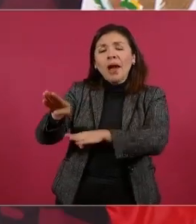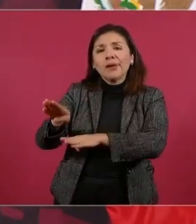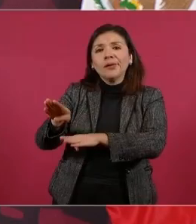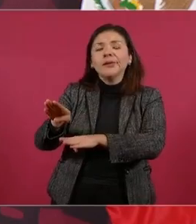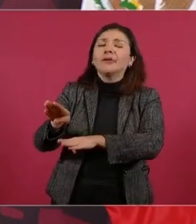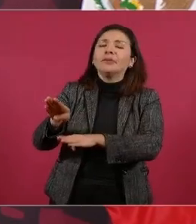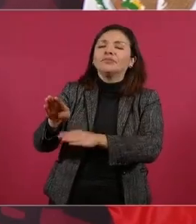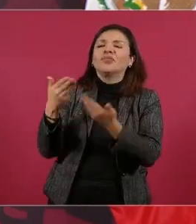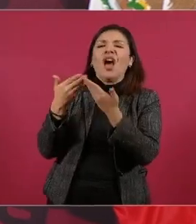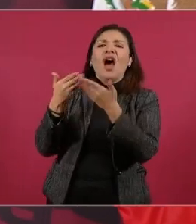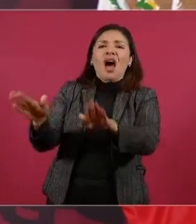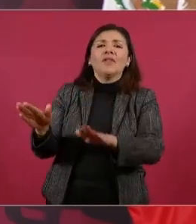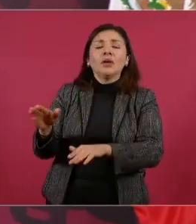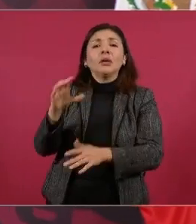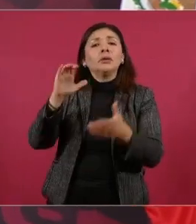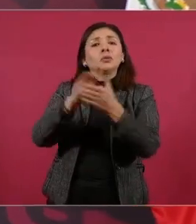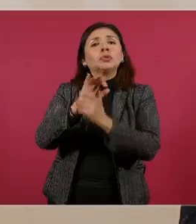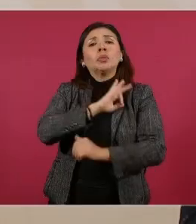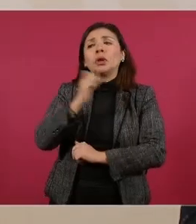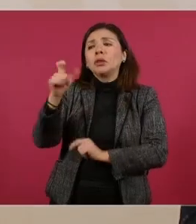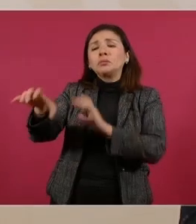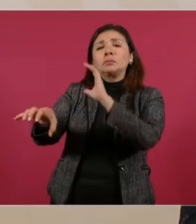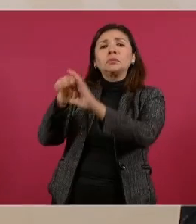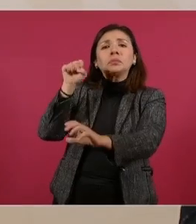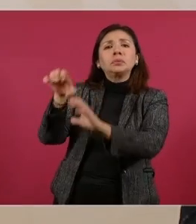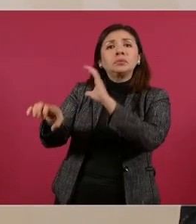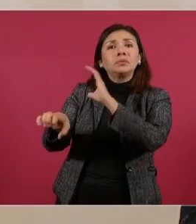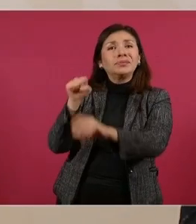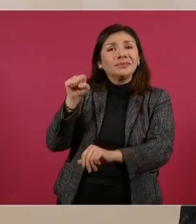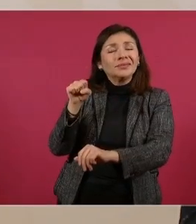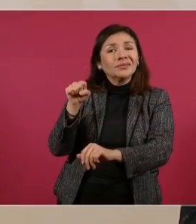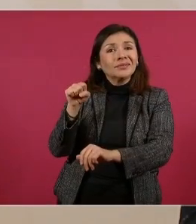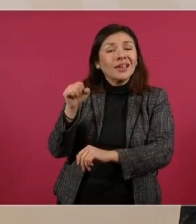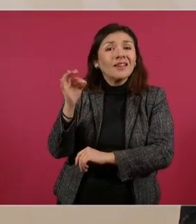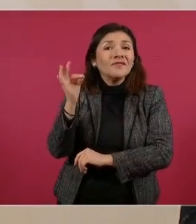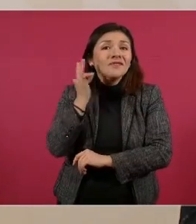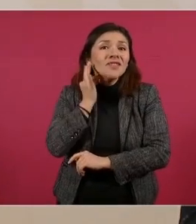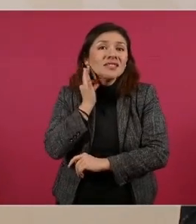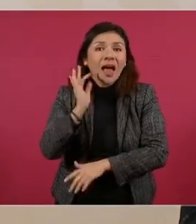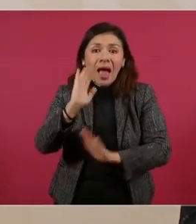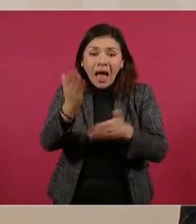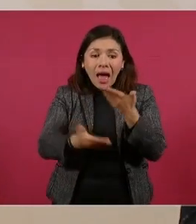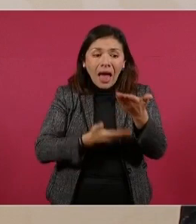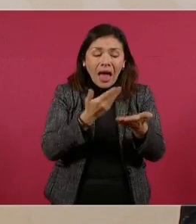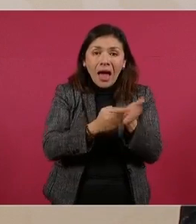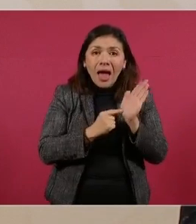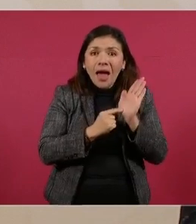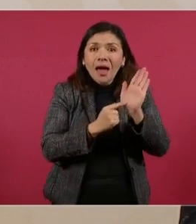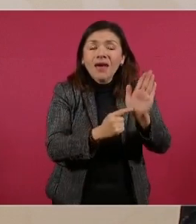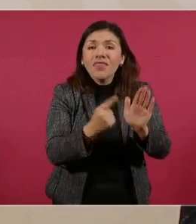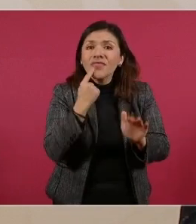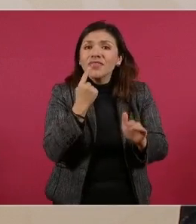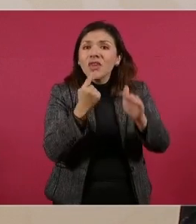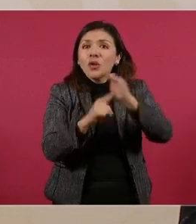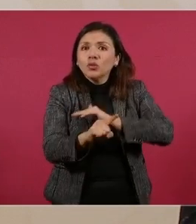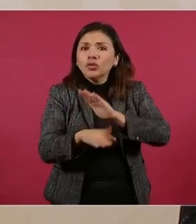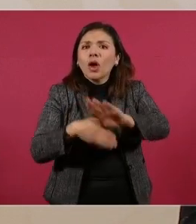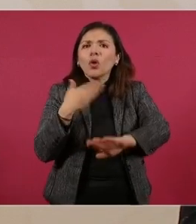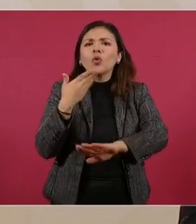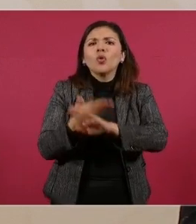presenta la fiscalía eh una denuncia